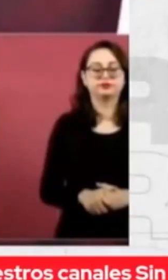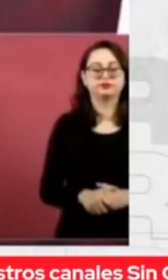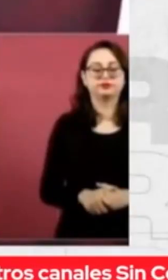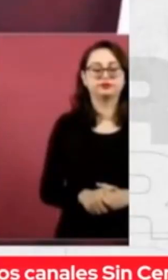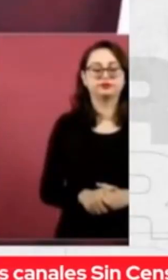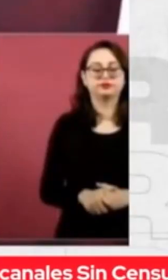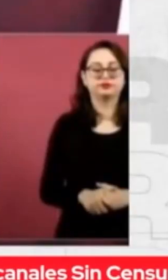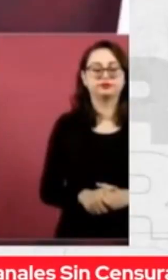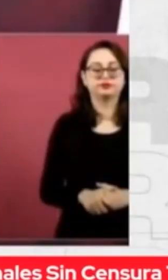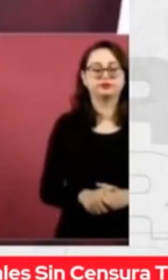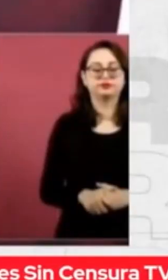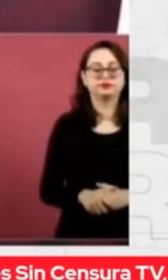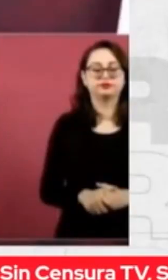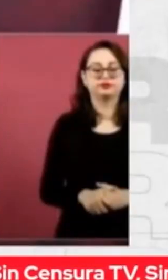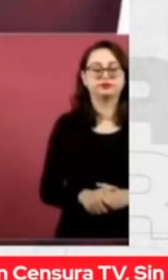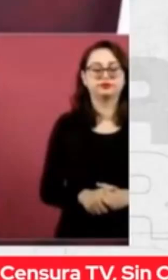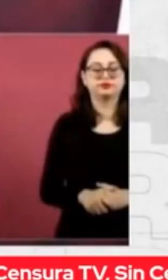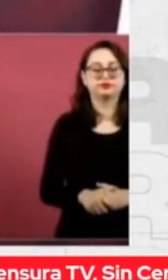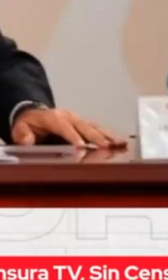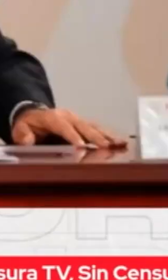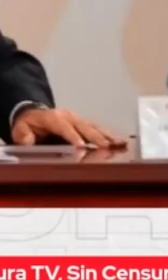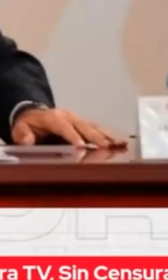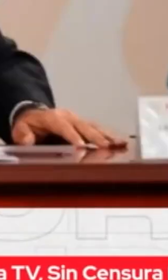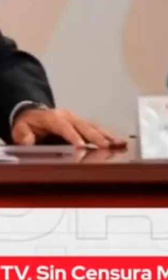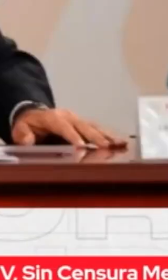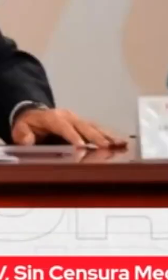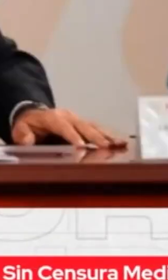oposición. El asedio que vivió